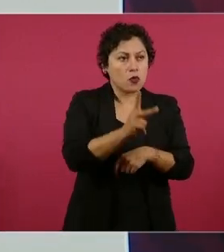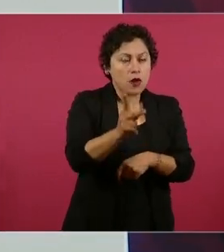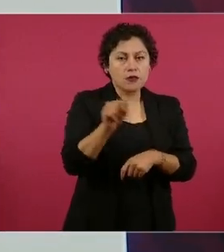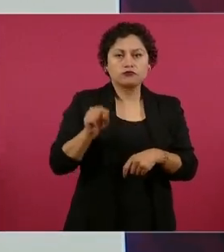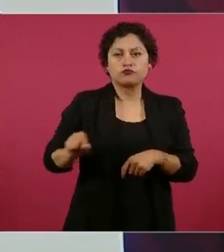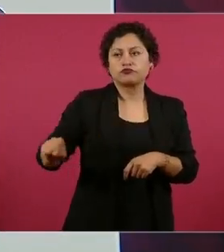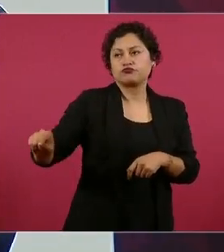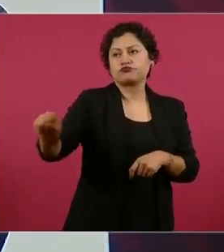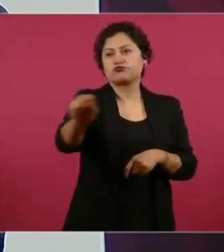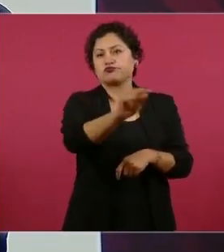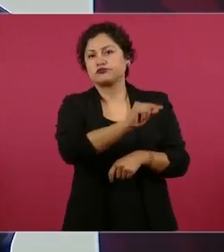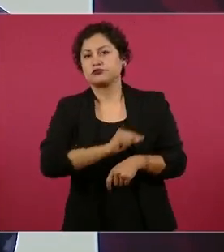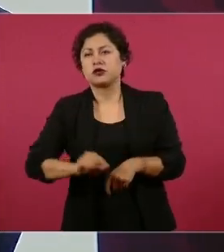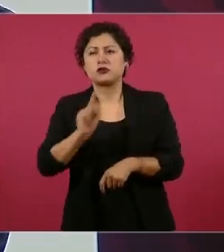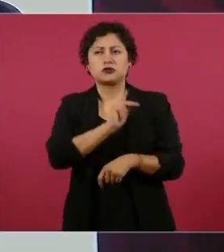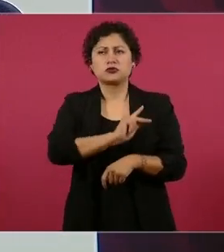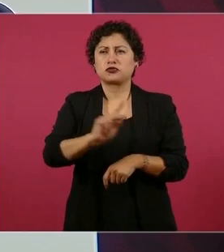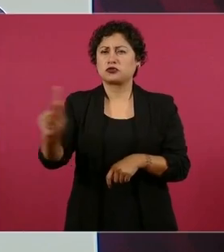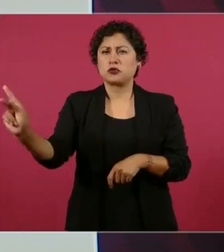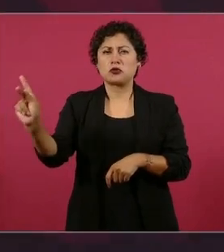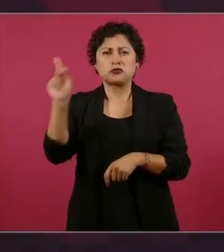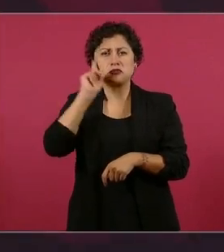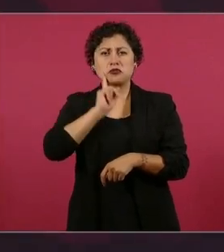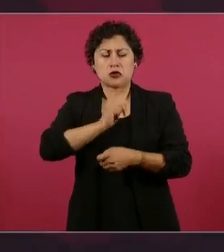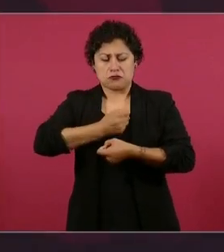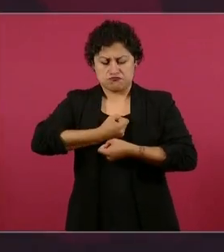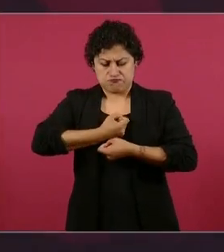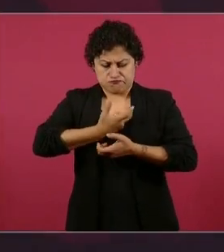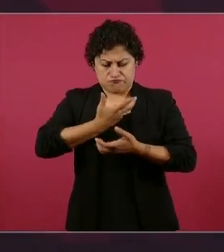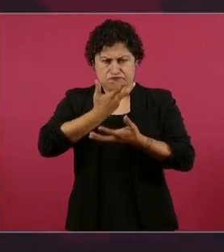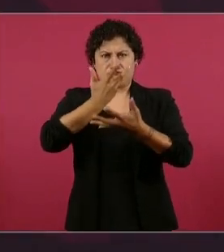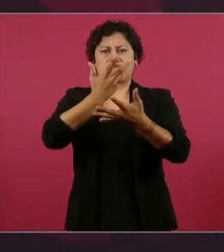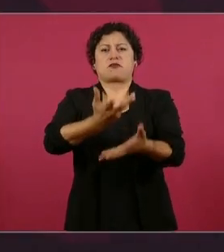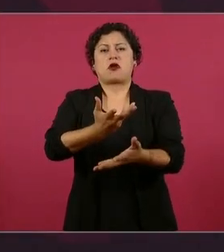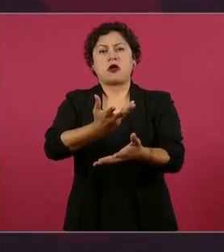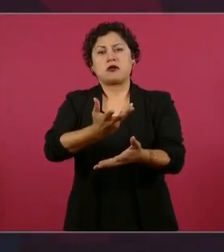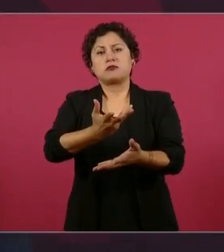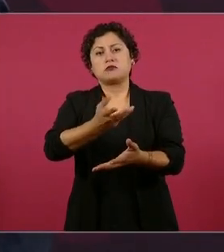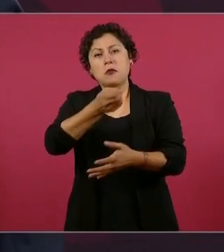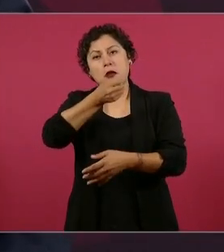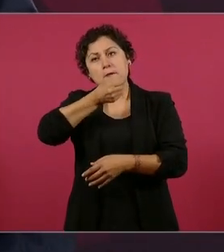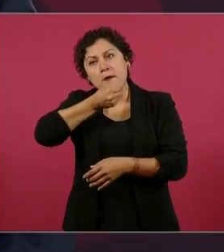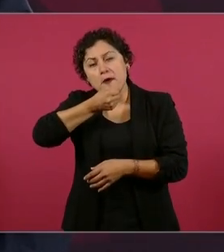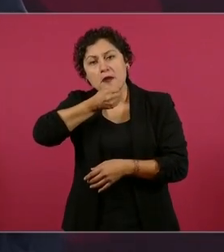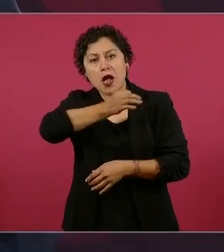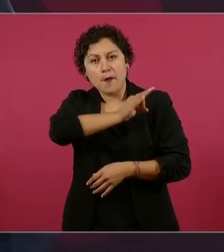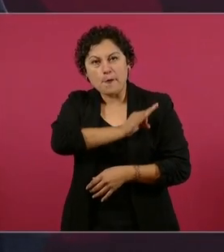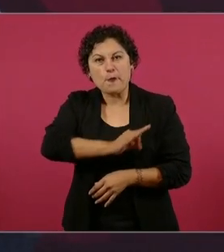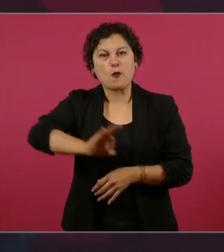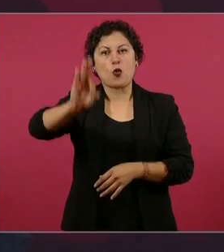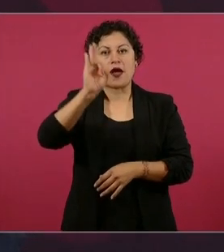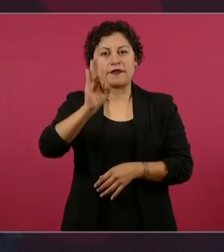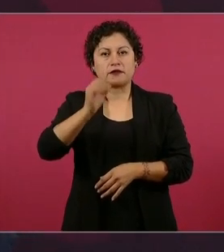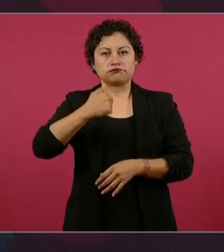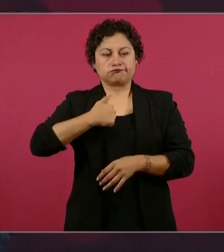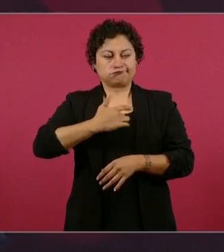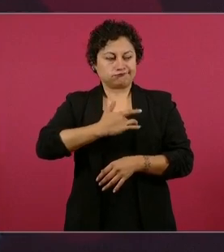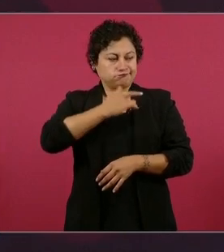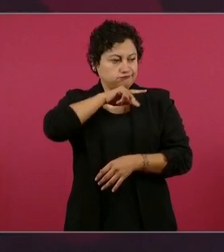pudiesen expresar cuáles son sus preocupaciones.